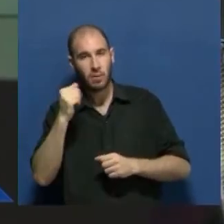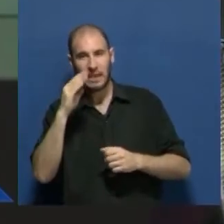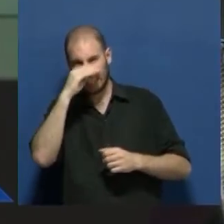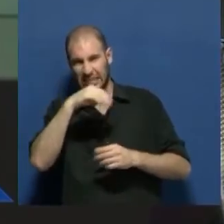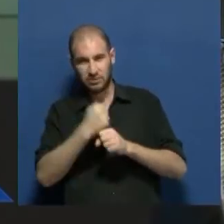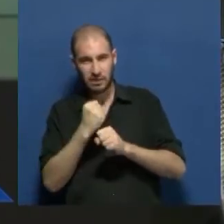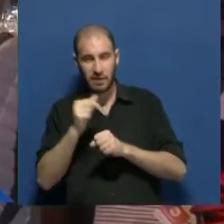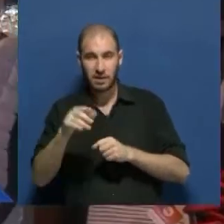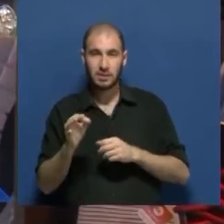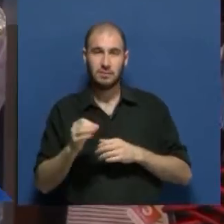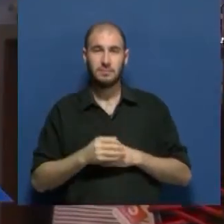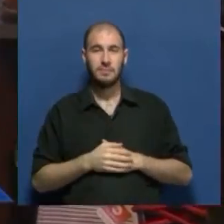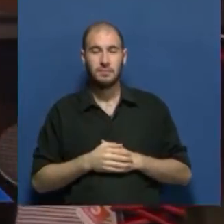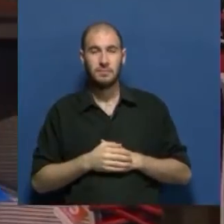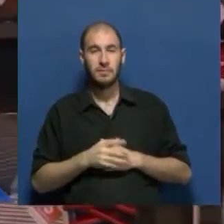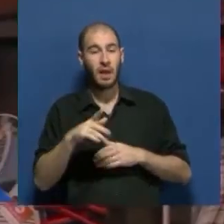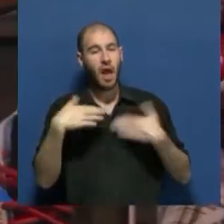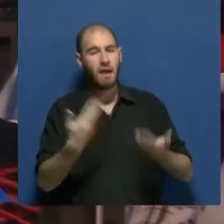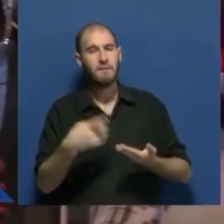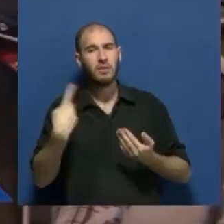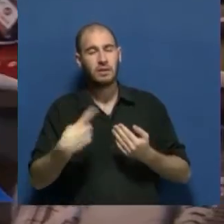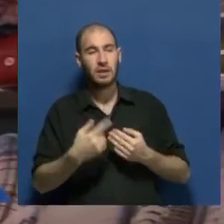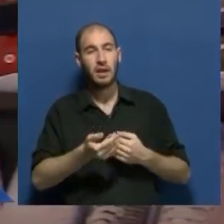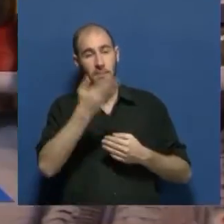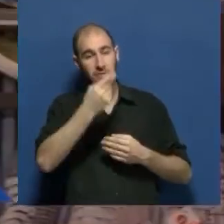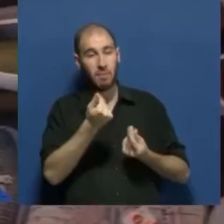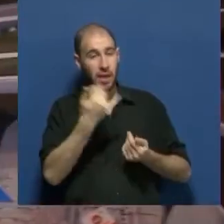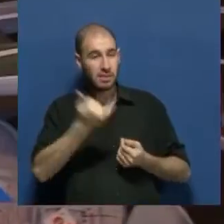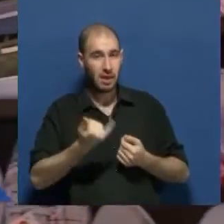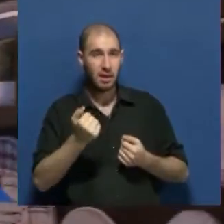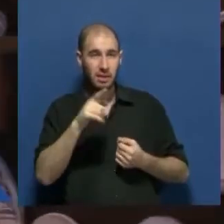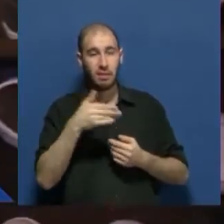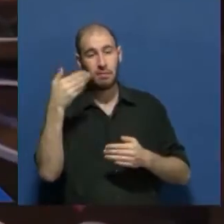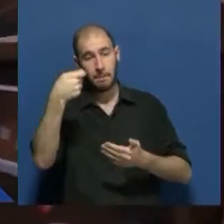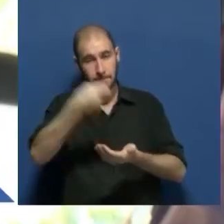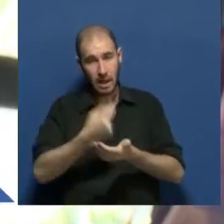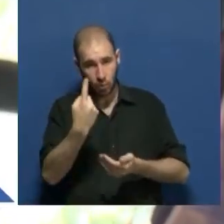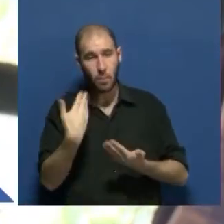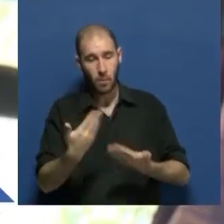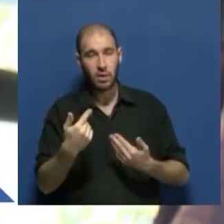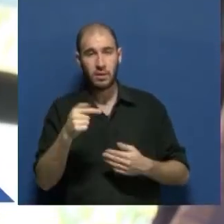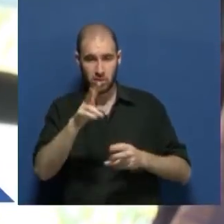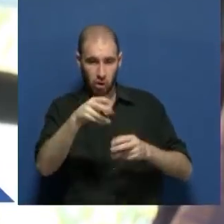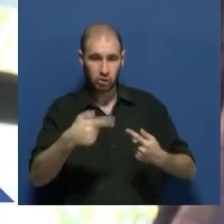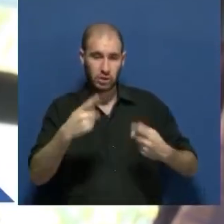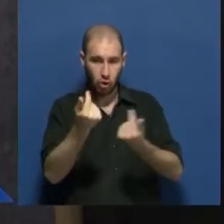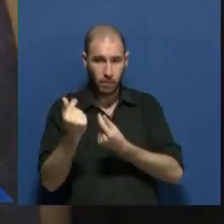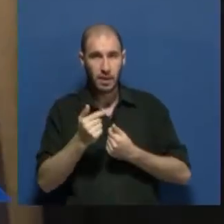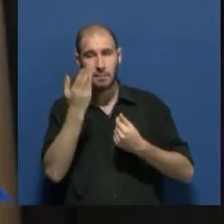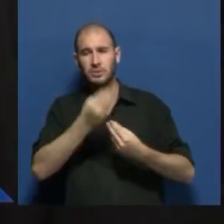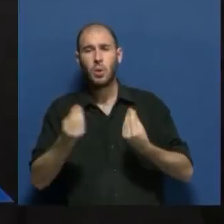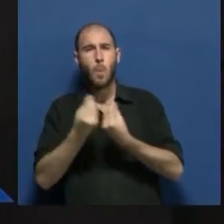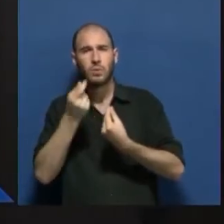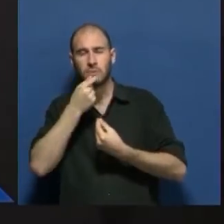informal o está en negro, lo que favorece en todo caso es a aquel que tiene plata, que puede ir a pagar al contado y hacerse de un bien. La mayoría de